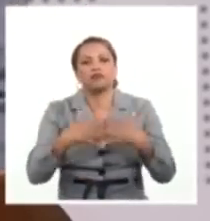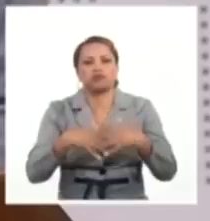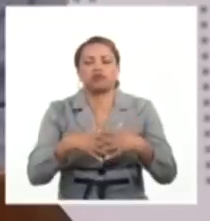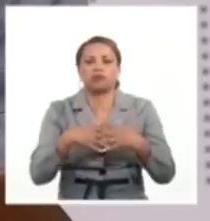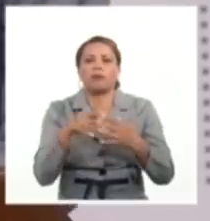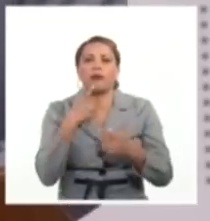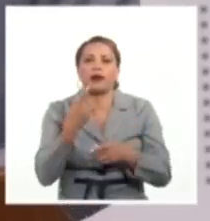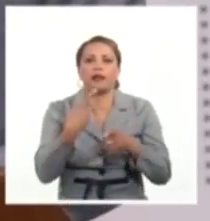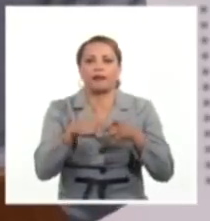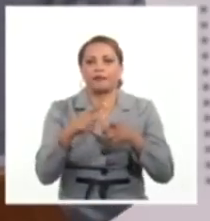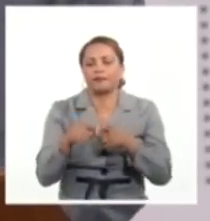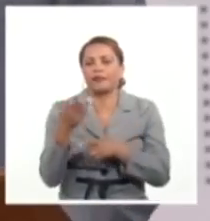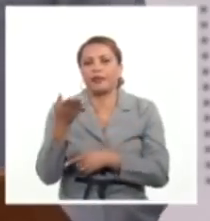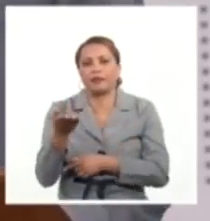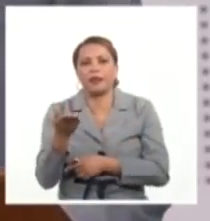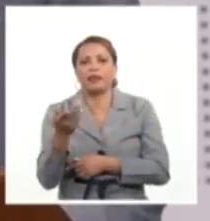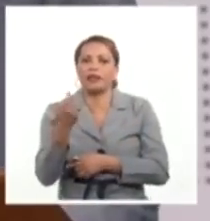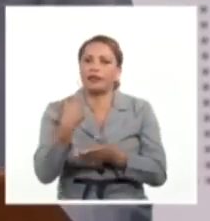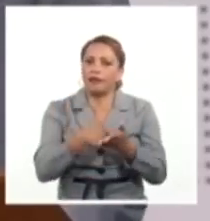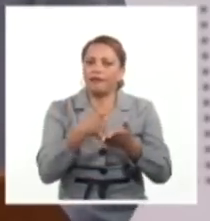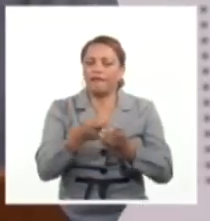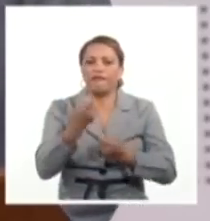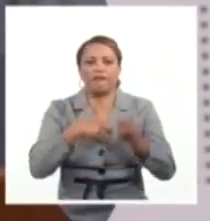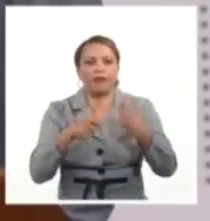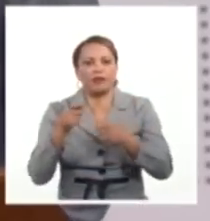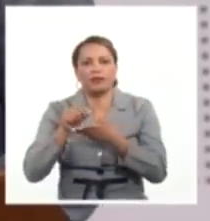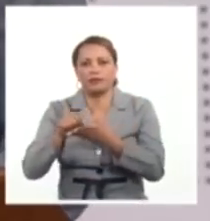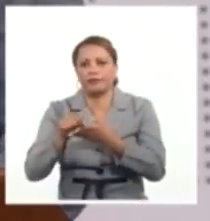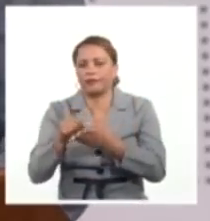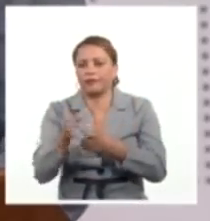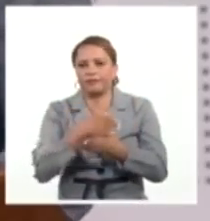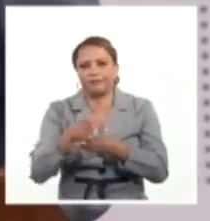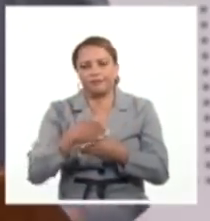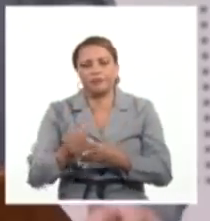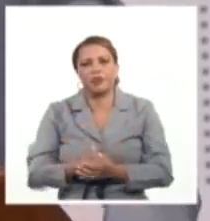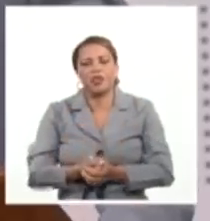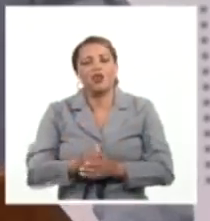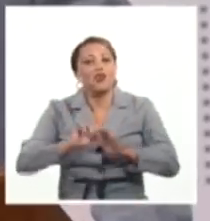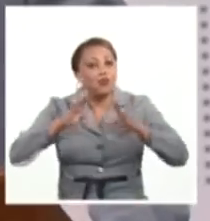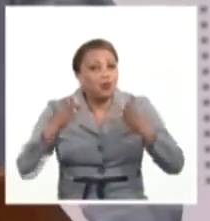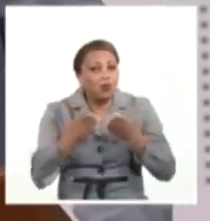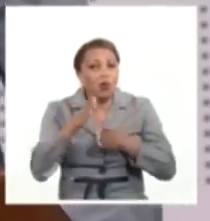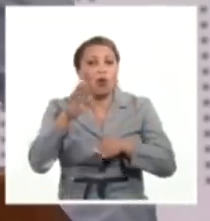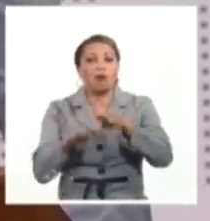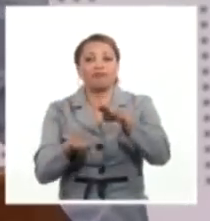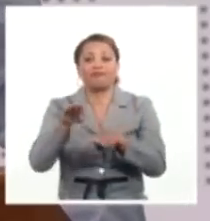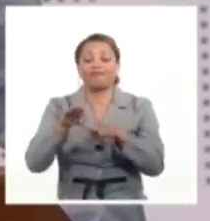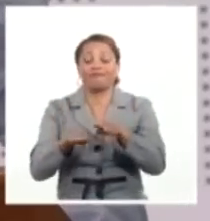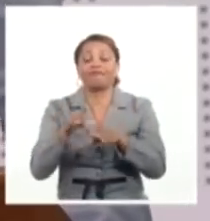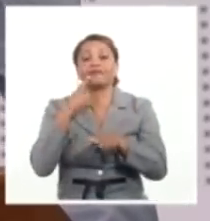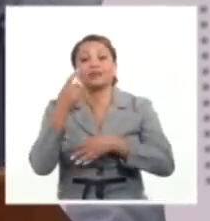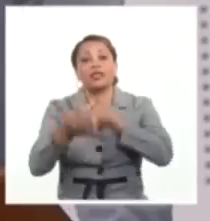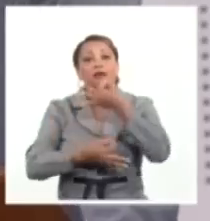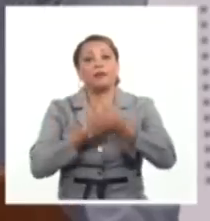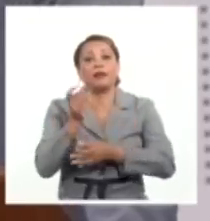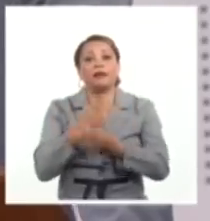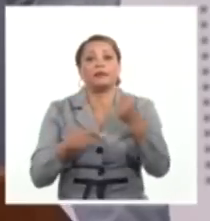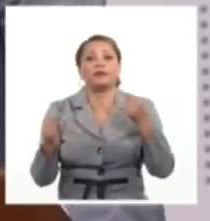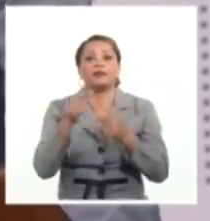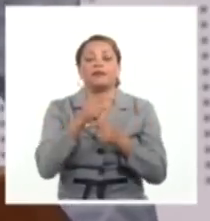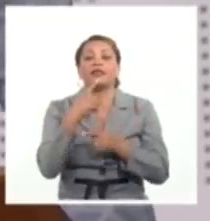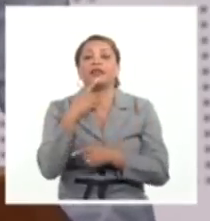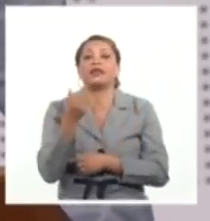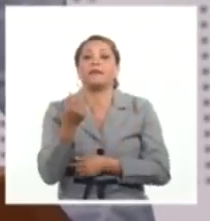generar oferta de bienes y servicios, entre otros. Estos desequilibrios se expresan principalmente en los niveles de